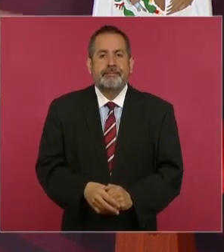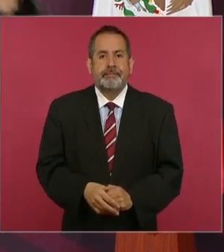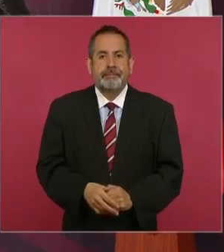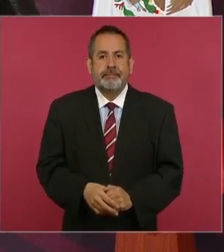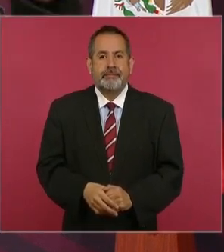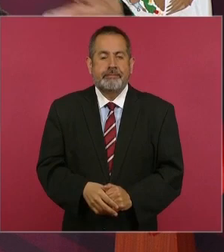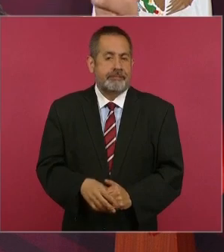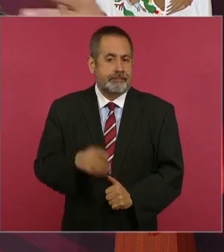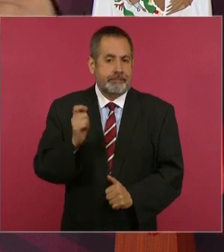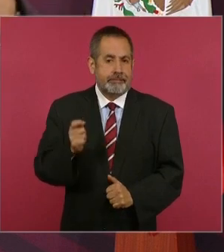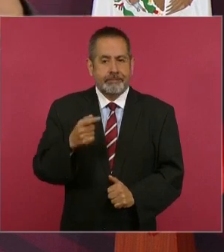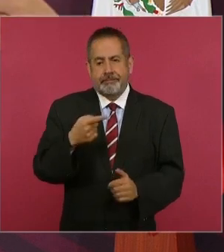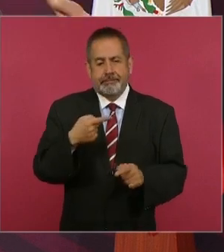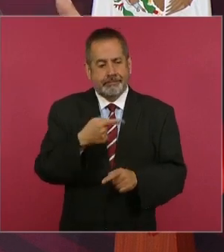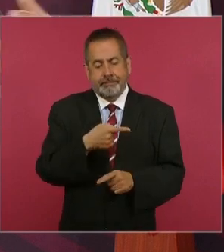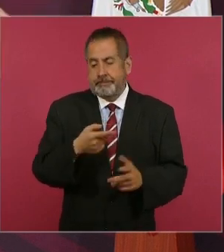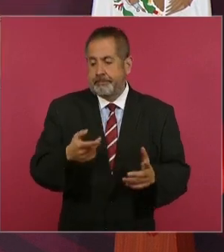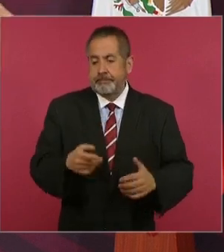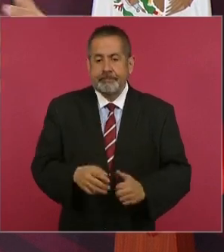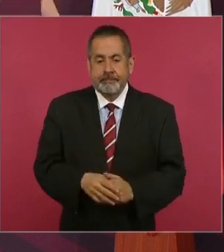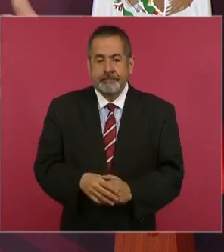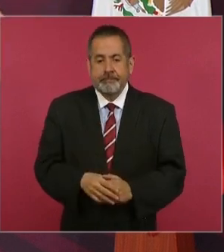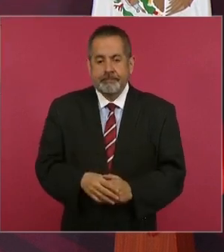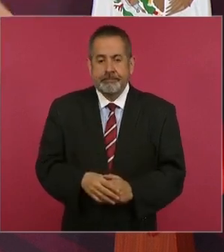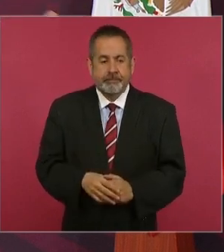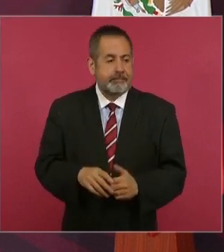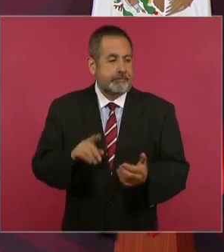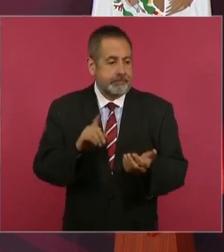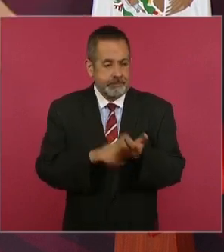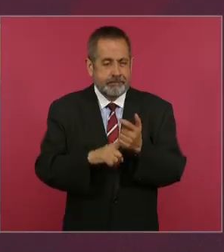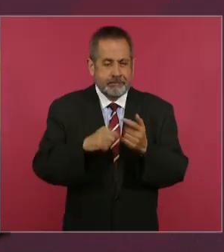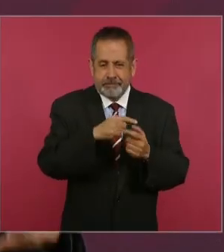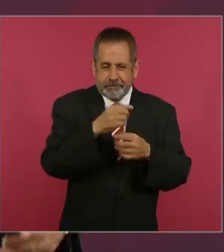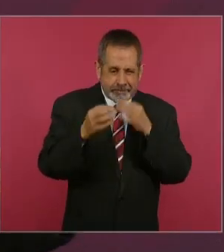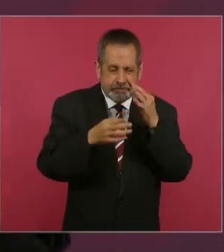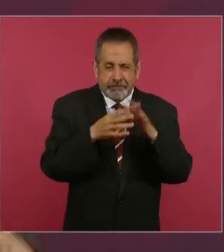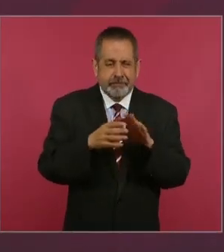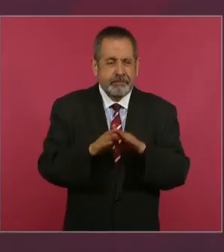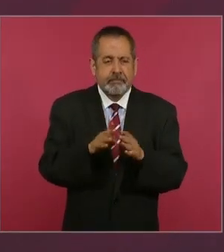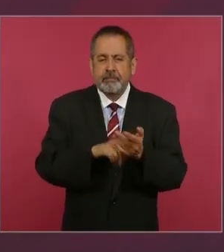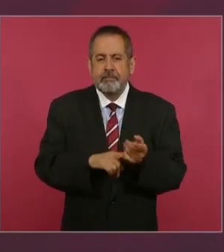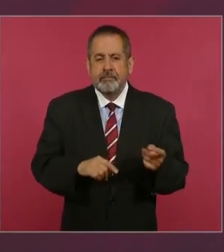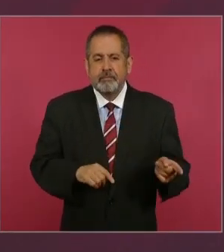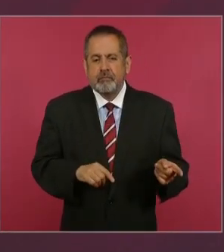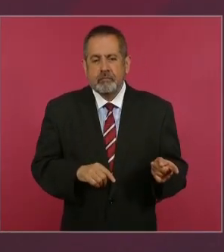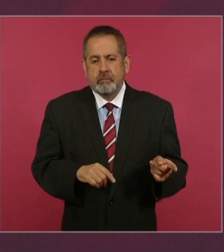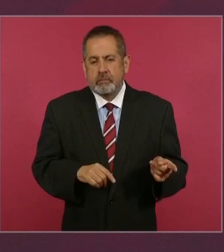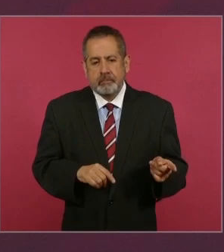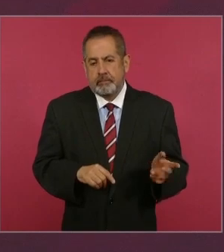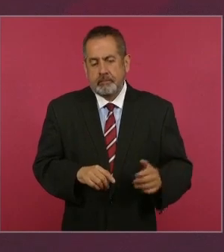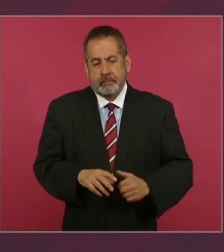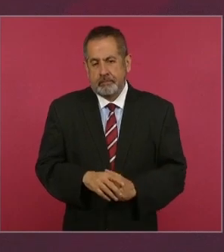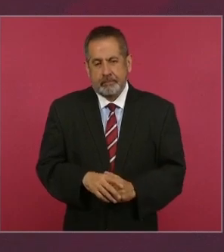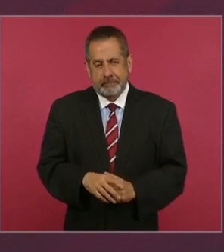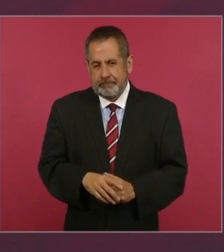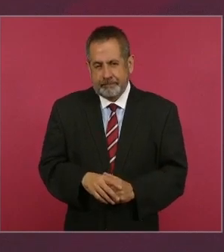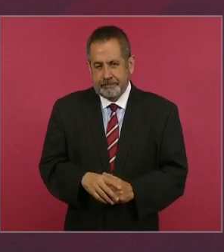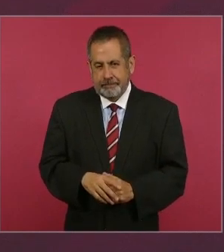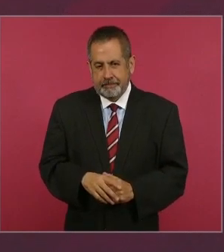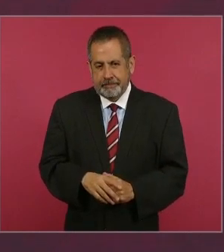porque pues el poder mediático es